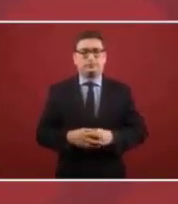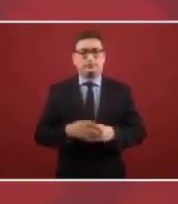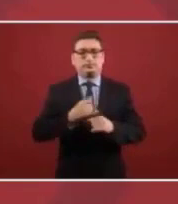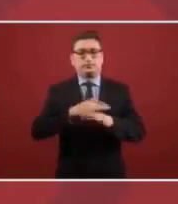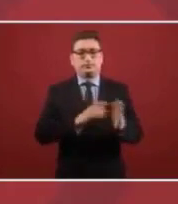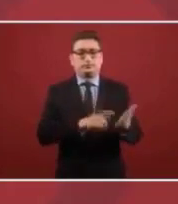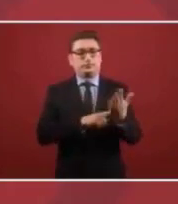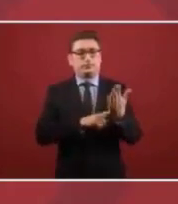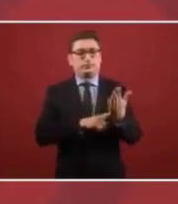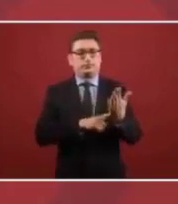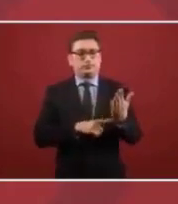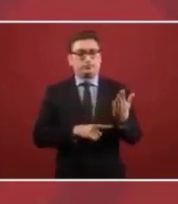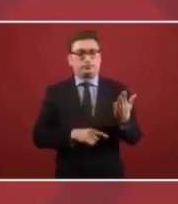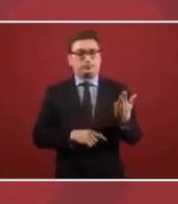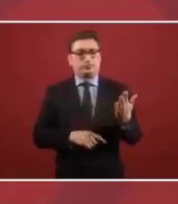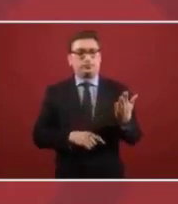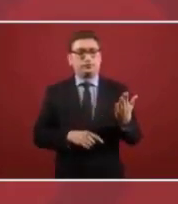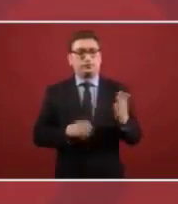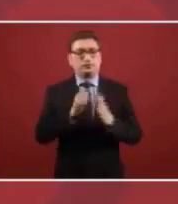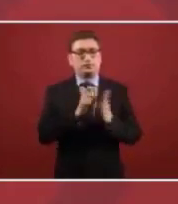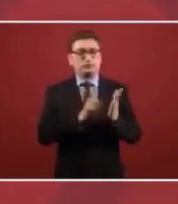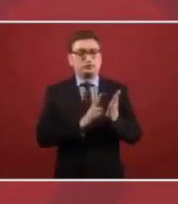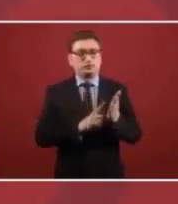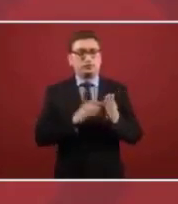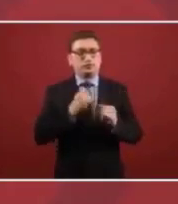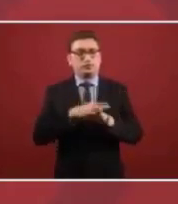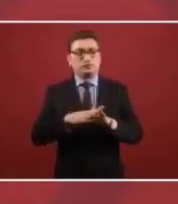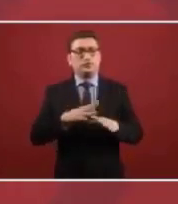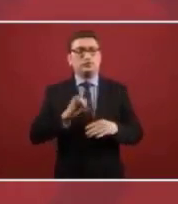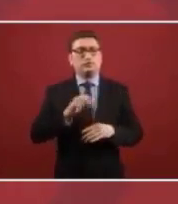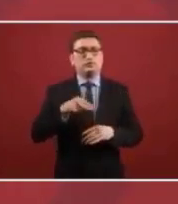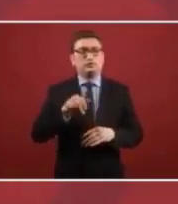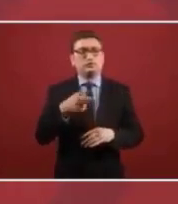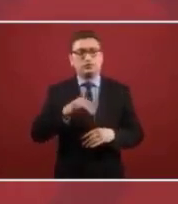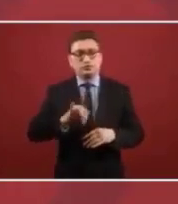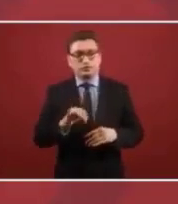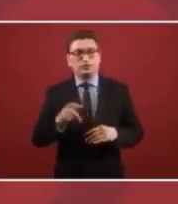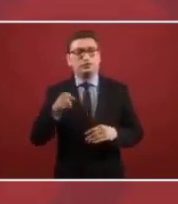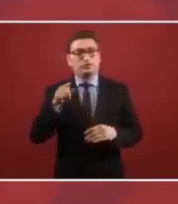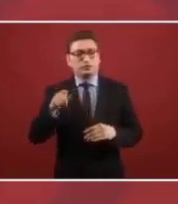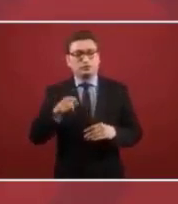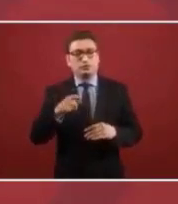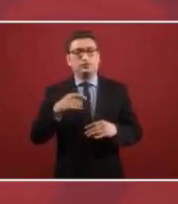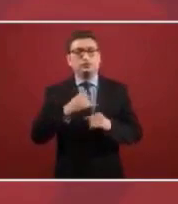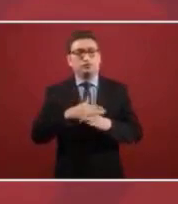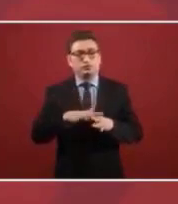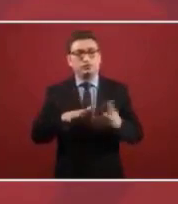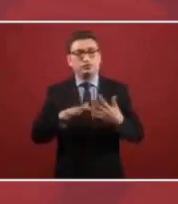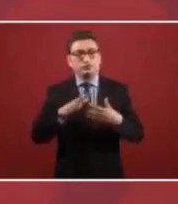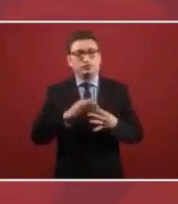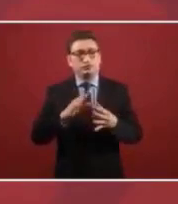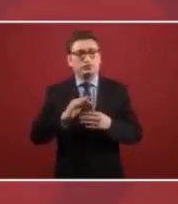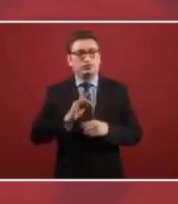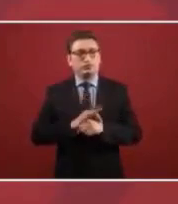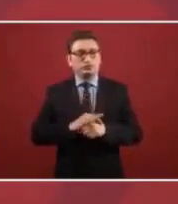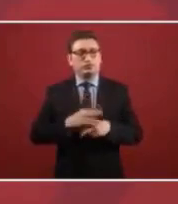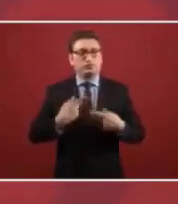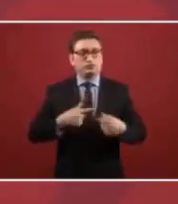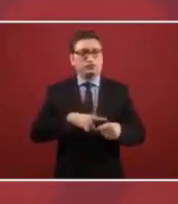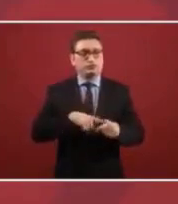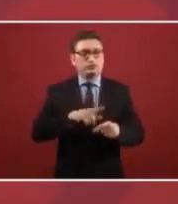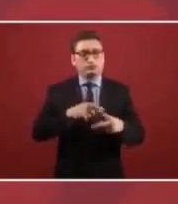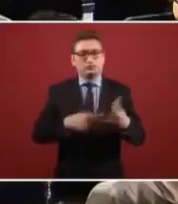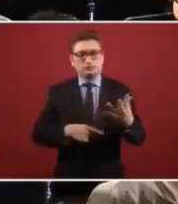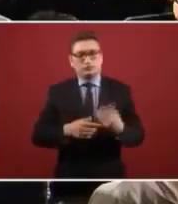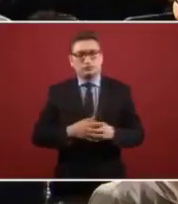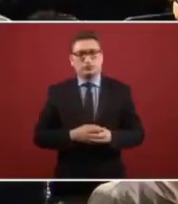el sistema de solicitudes de información instituto nacional de transparencia acceso a la información y protección de datos personales